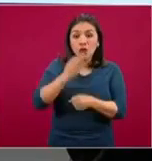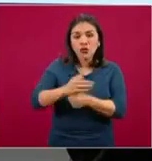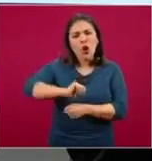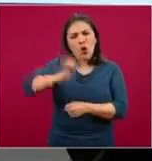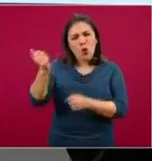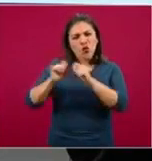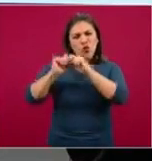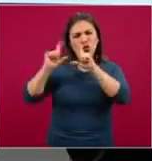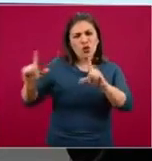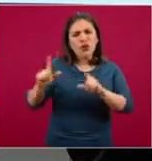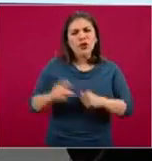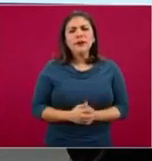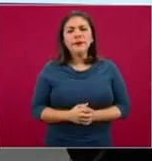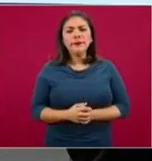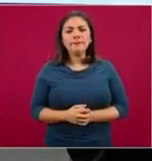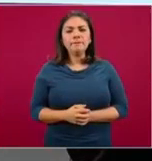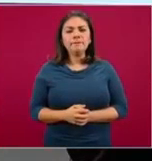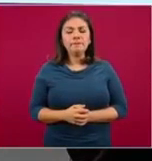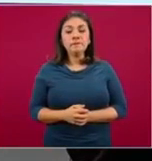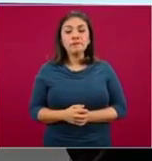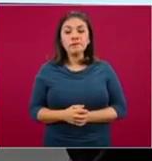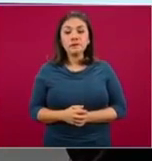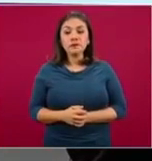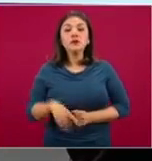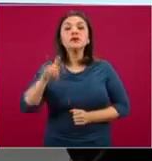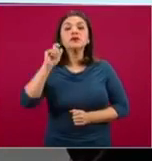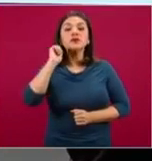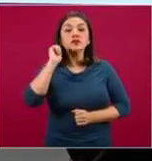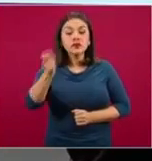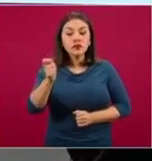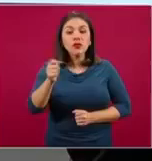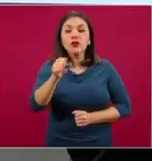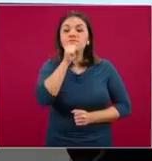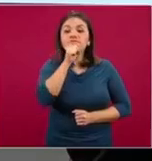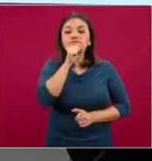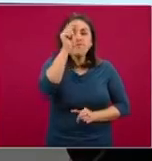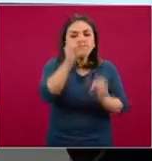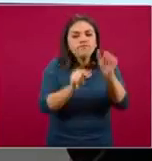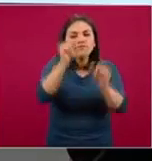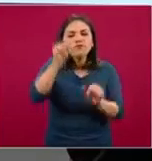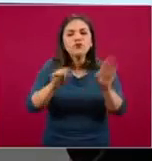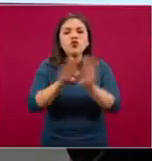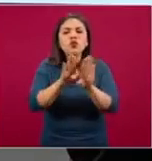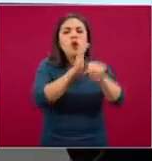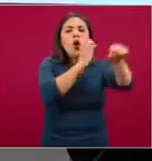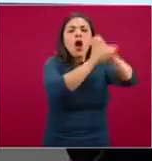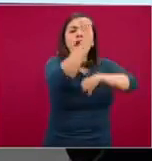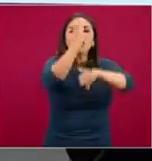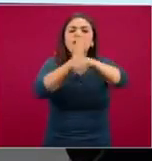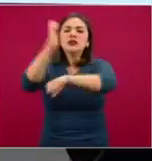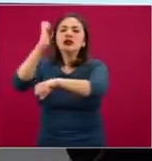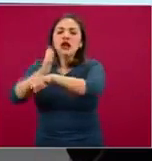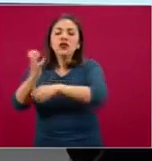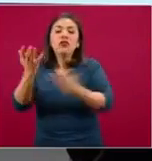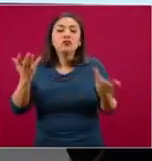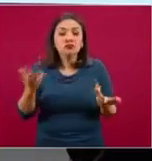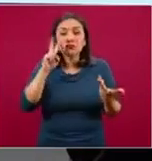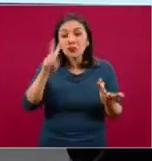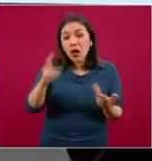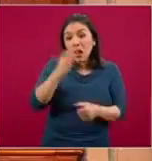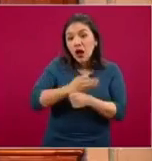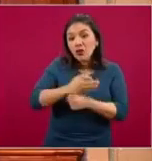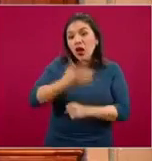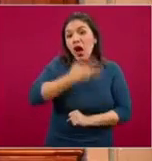siguiente diapositiva, precisamente están distribuidos este avance en cada una de las entidades federativas, y entonces aquí podemos